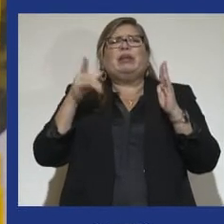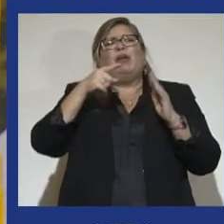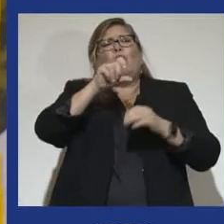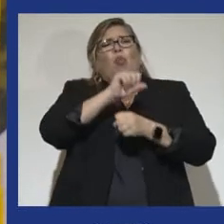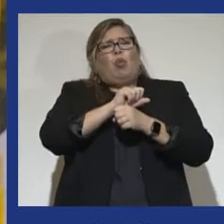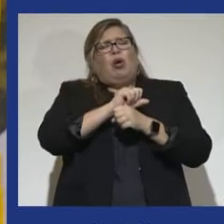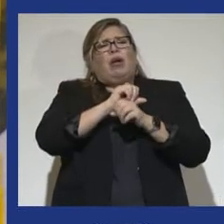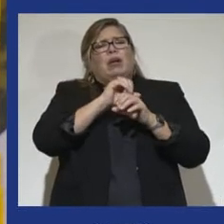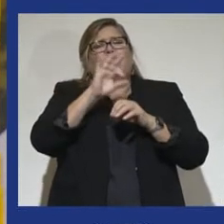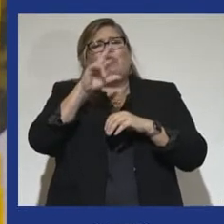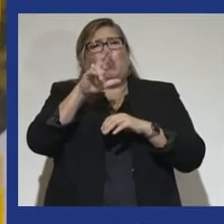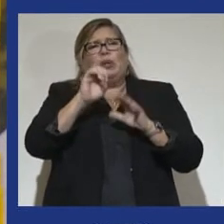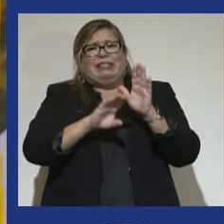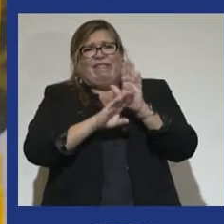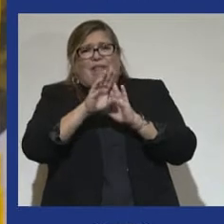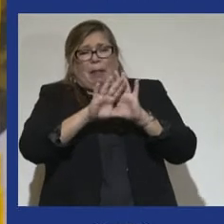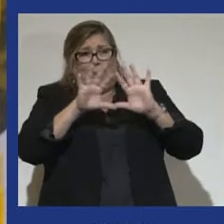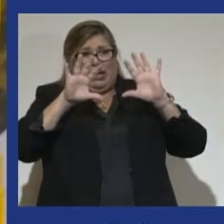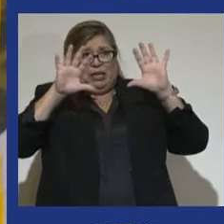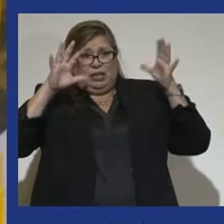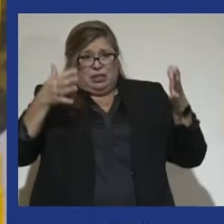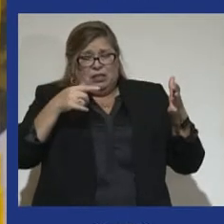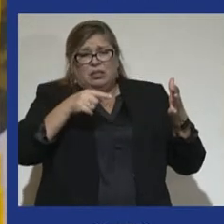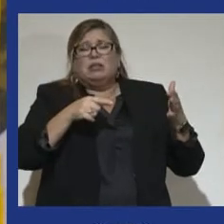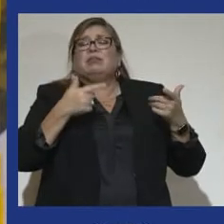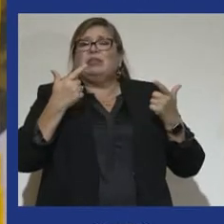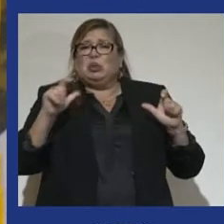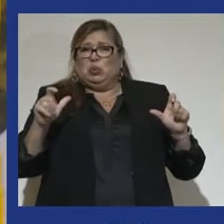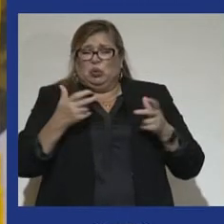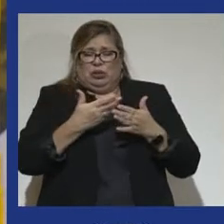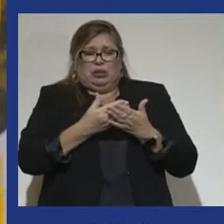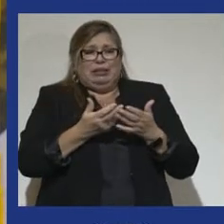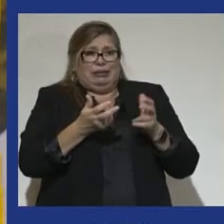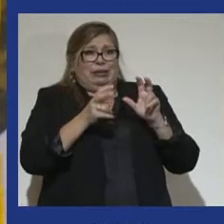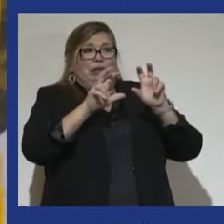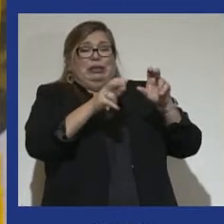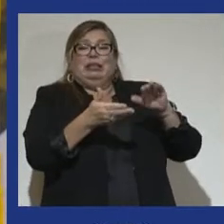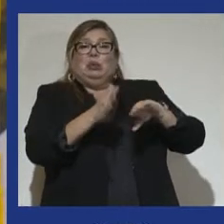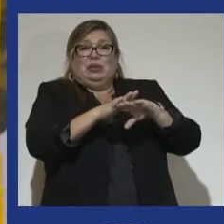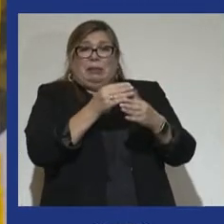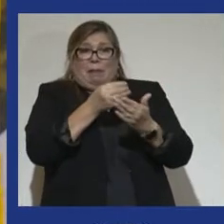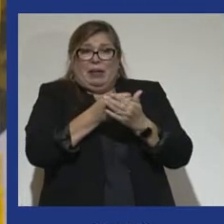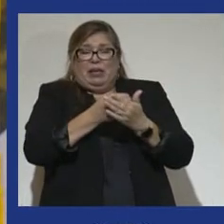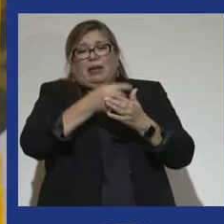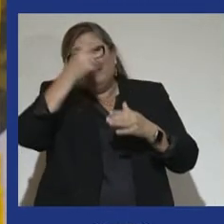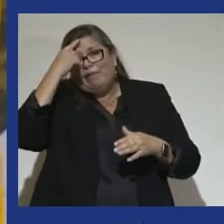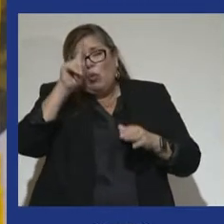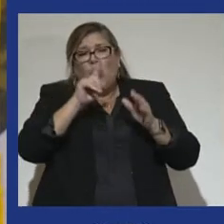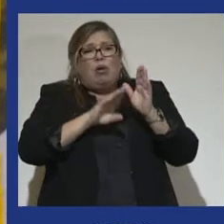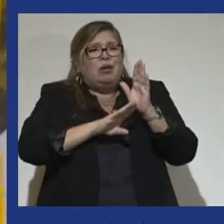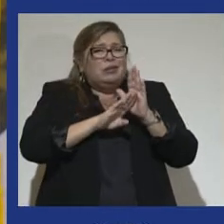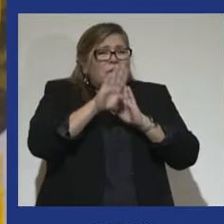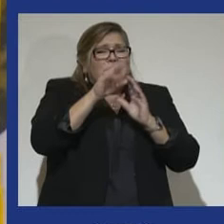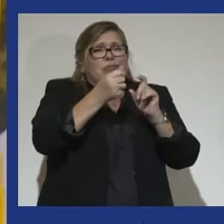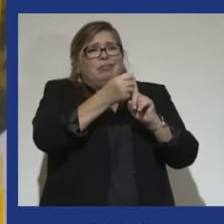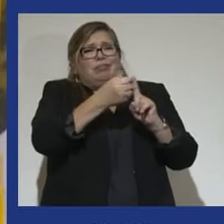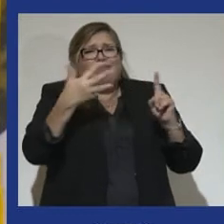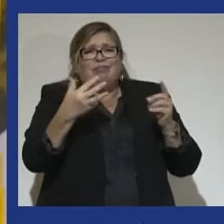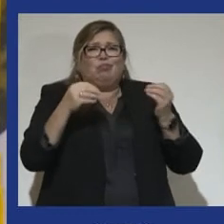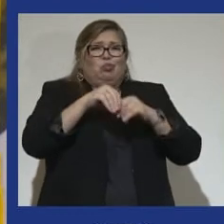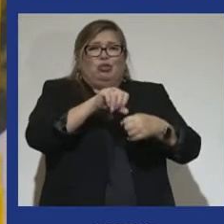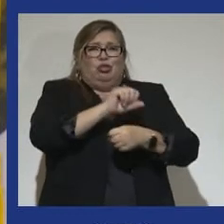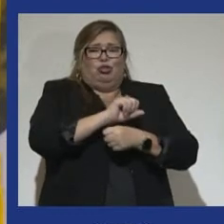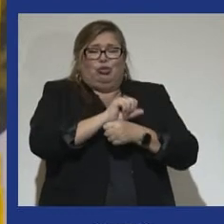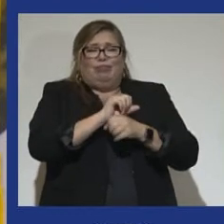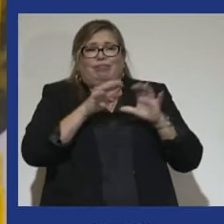el desarrollo del grupo de trabajo hay un aumento grande en el dinero adicional para el desarrollo